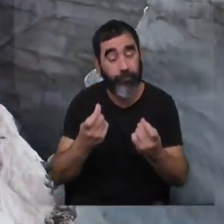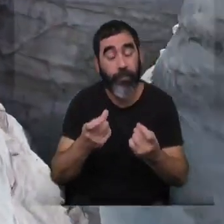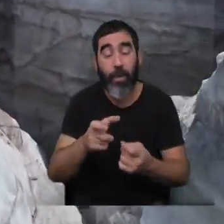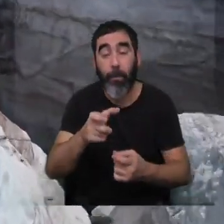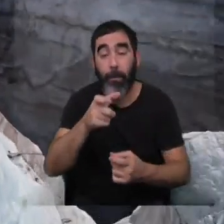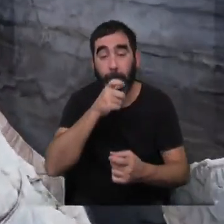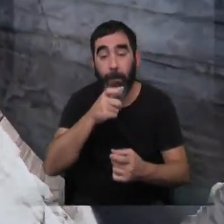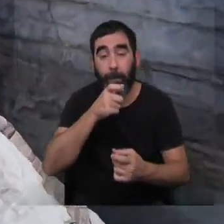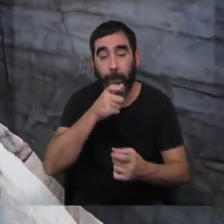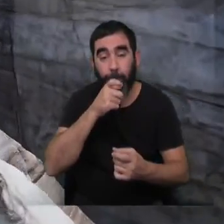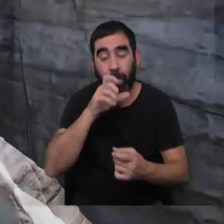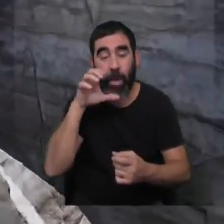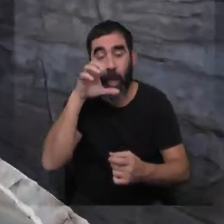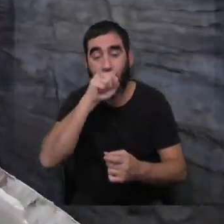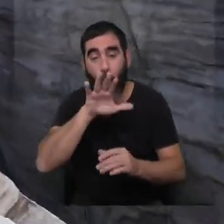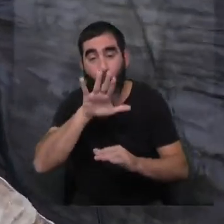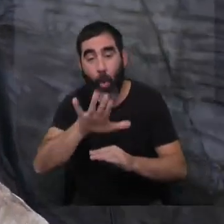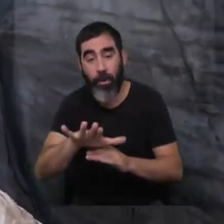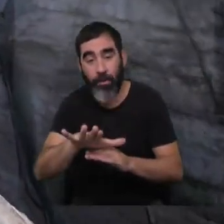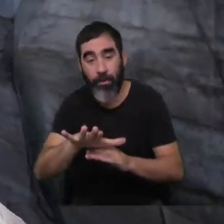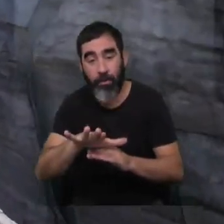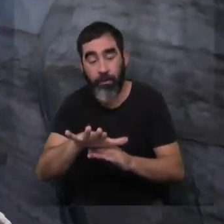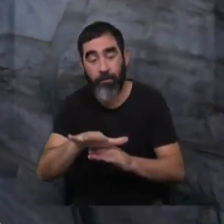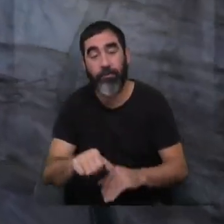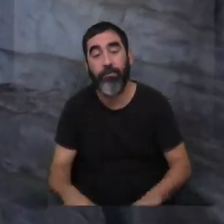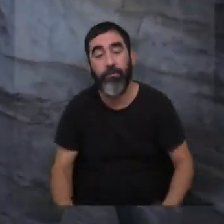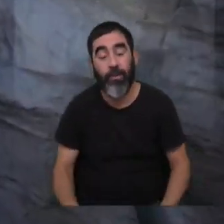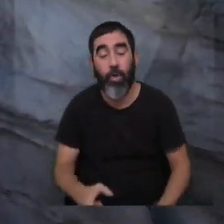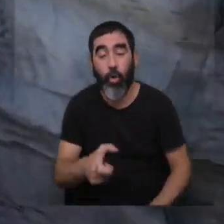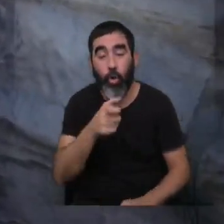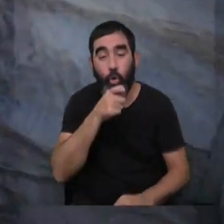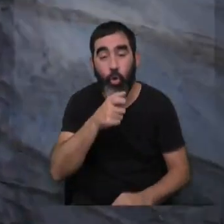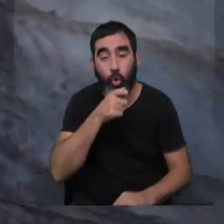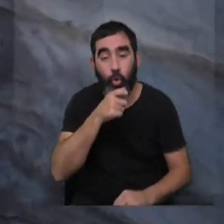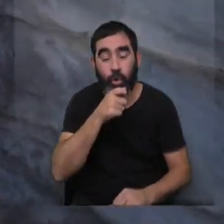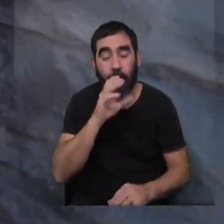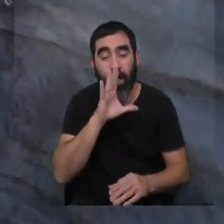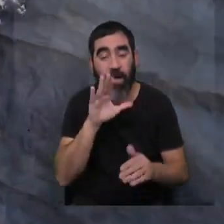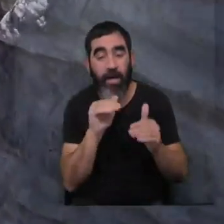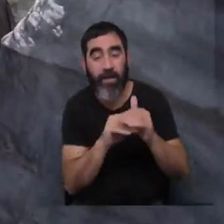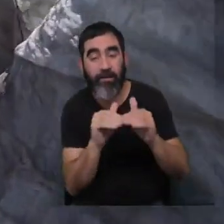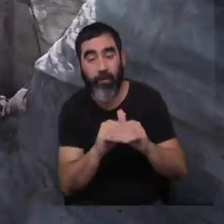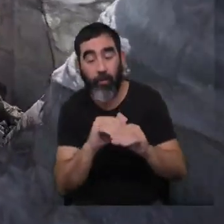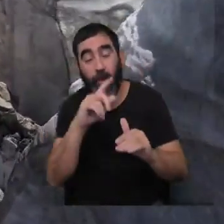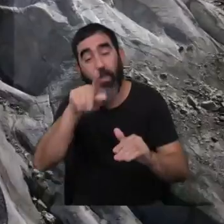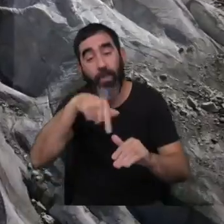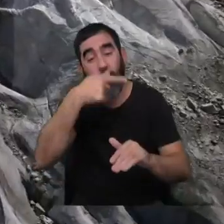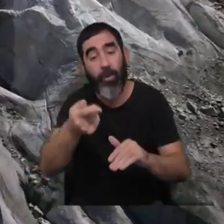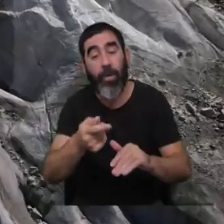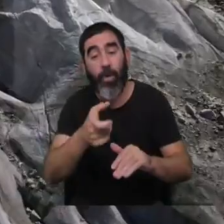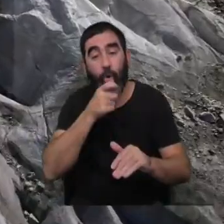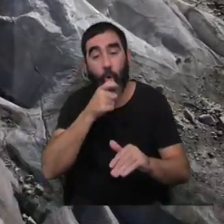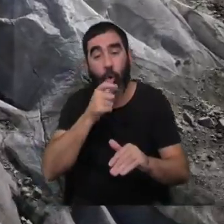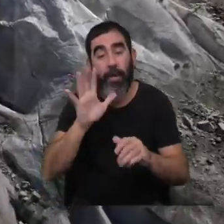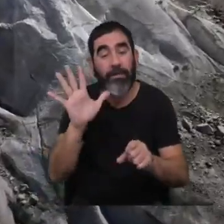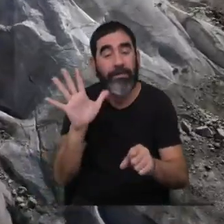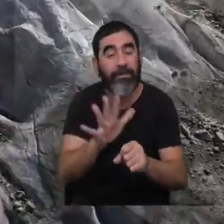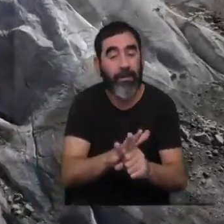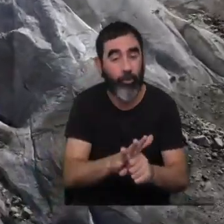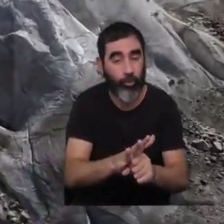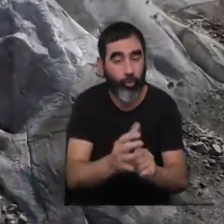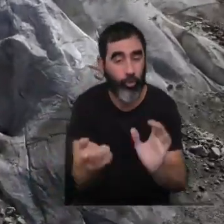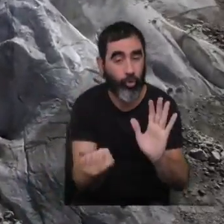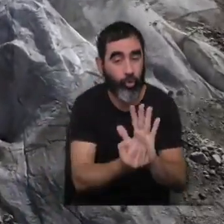que lo contenga, que desde que migró lo contenga. Esa es una roca reservorio. Luego voy a necesitar una roca sello, es decir, una